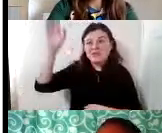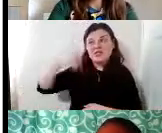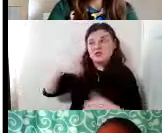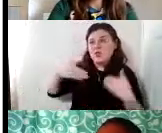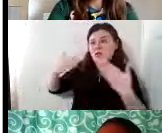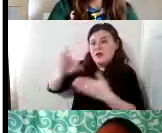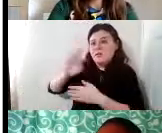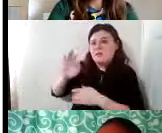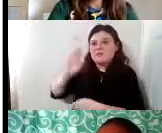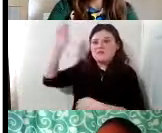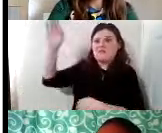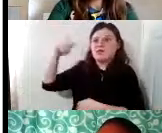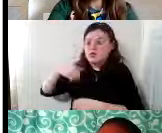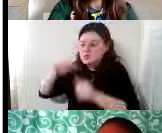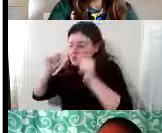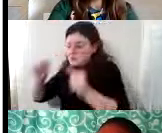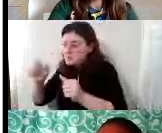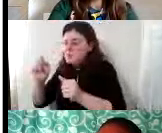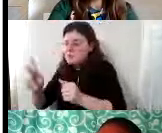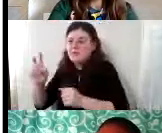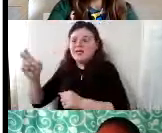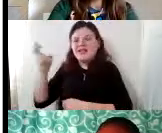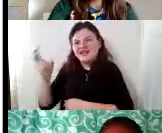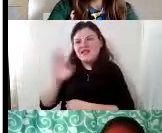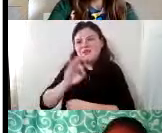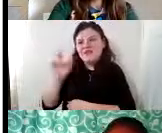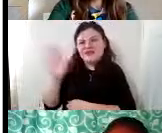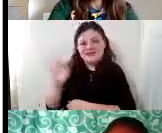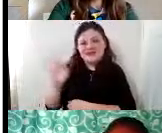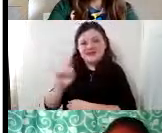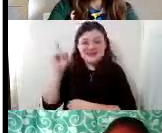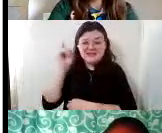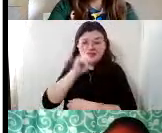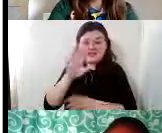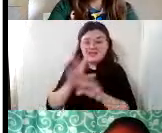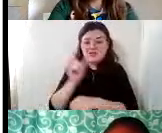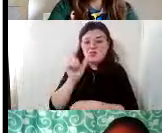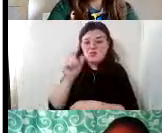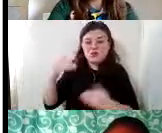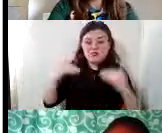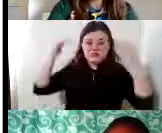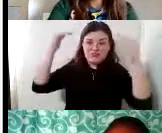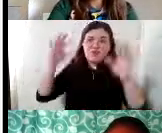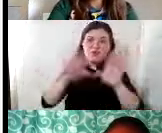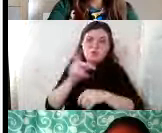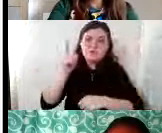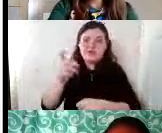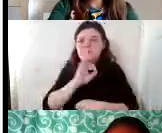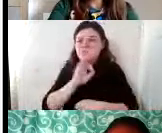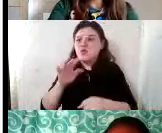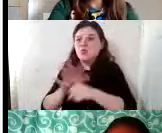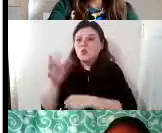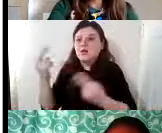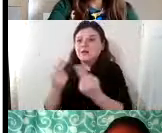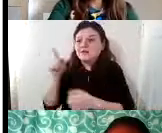pueda escuchar sobre todo, que a veces es lo que nos cuesta un poquito más como adultos, el escuchar cuáles son sus necesidades, ¿sí?